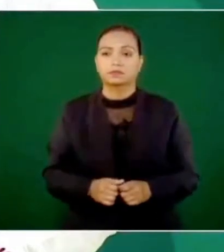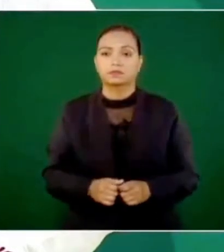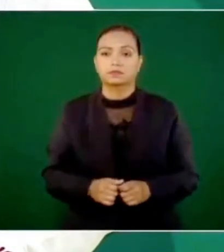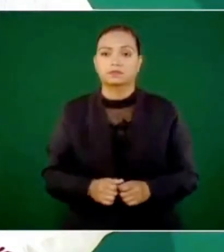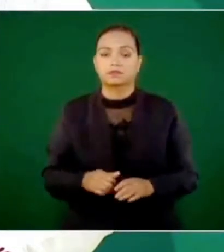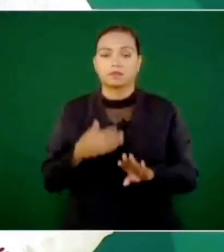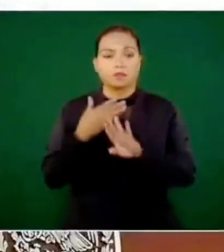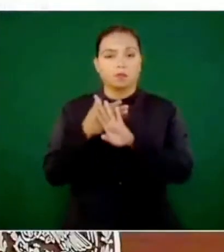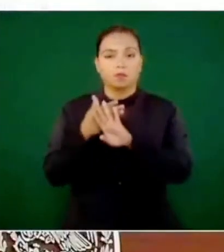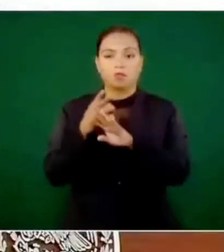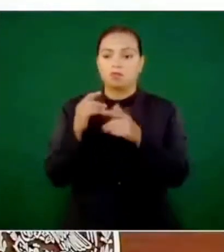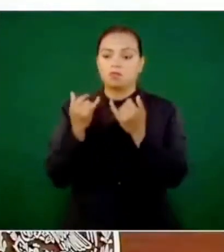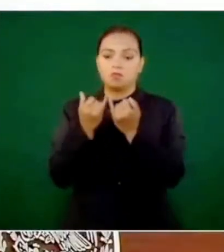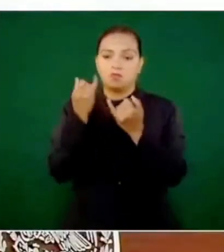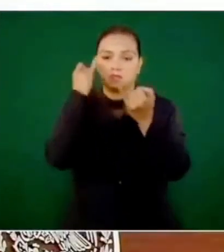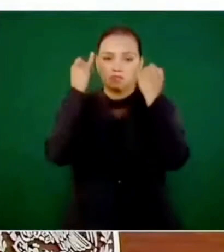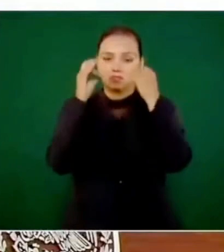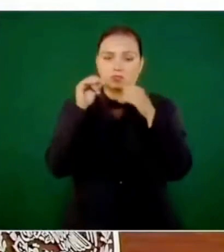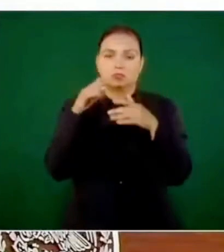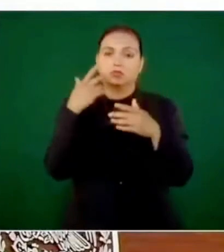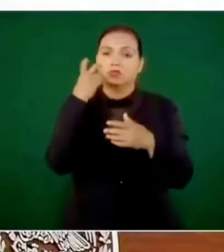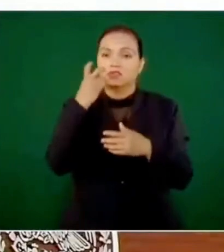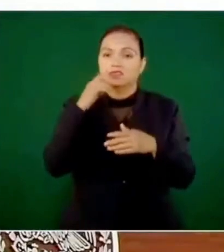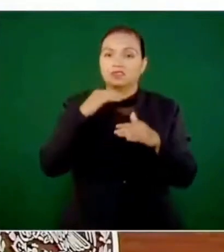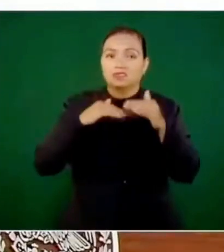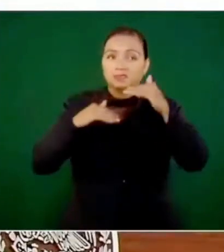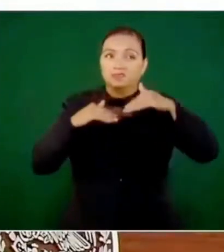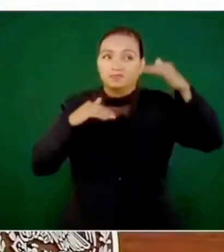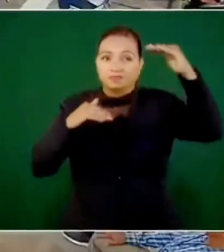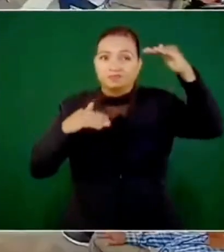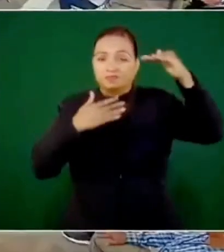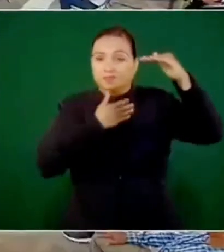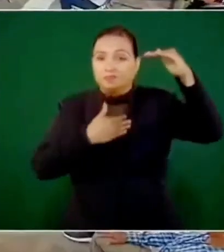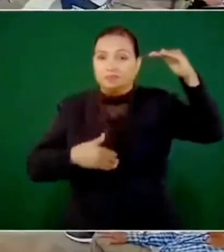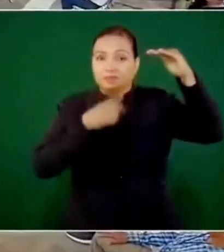adversarios. Esto desde arriba,